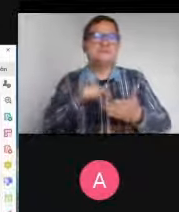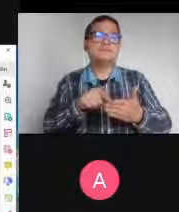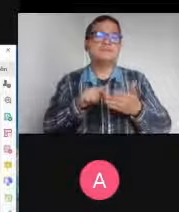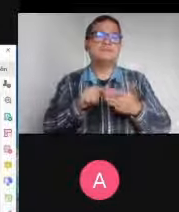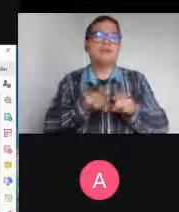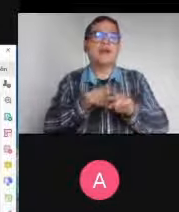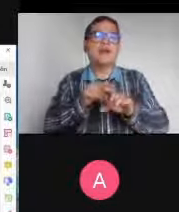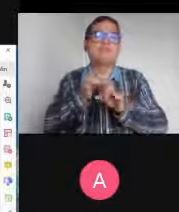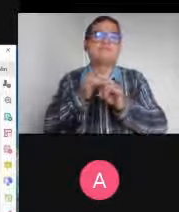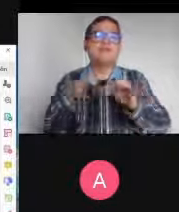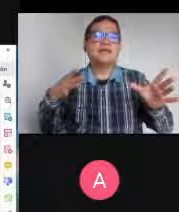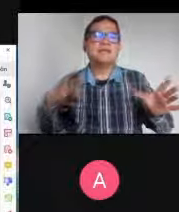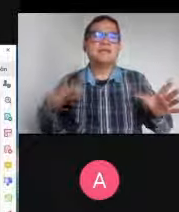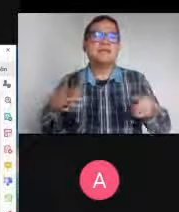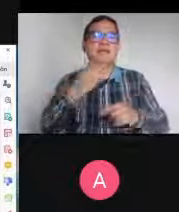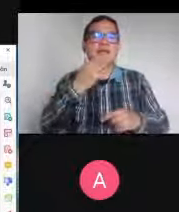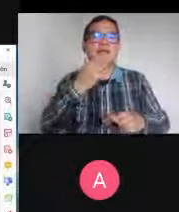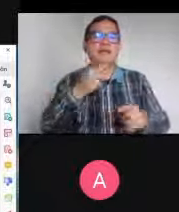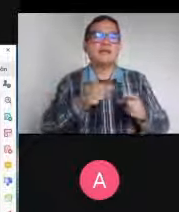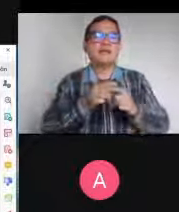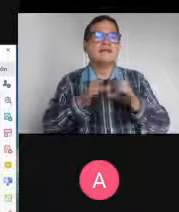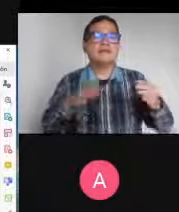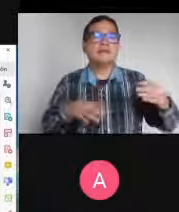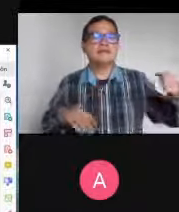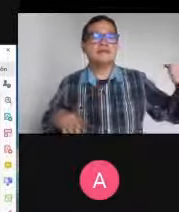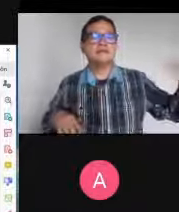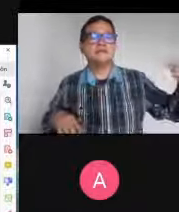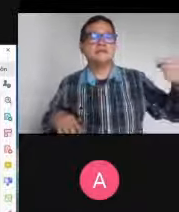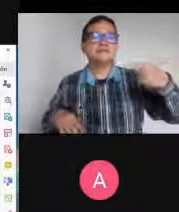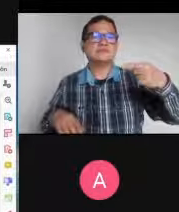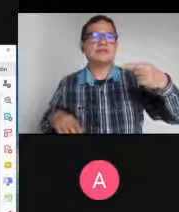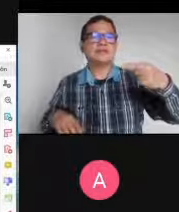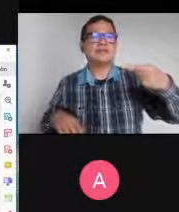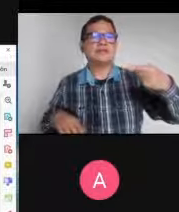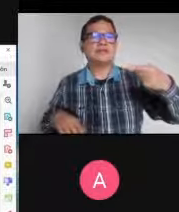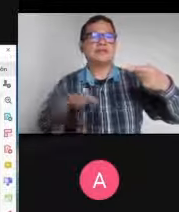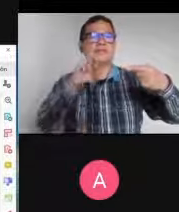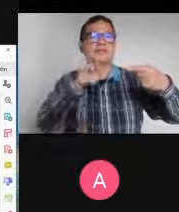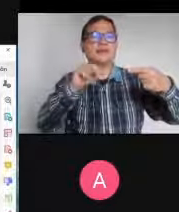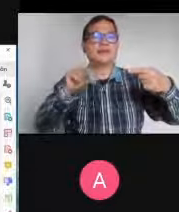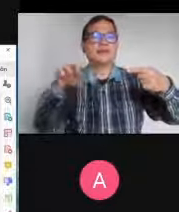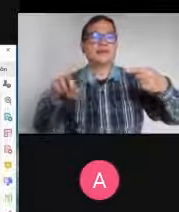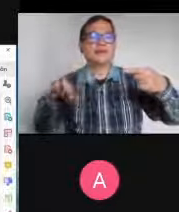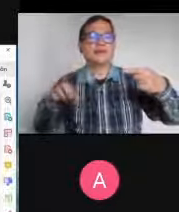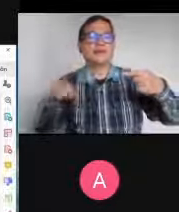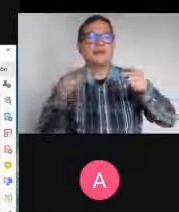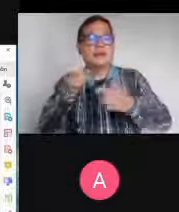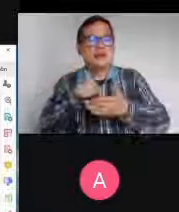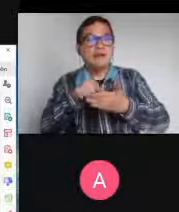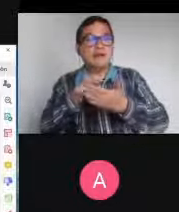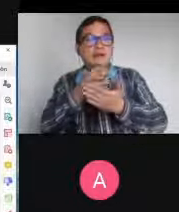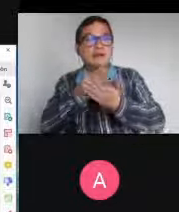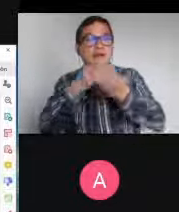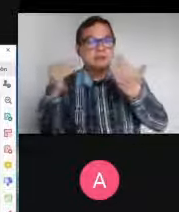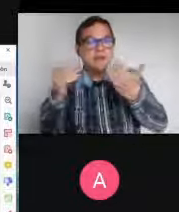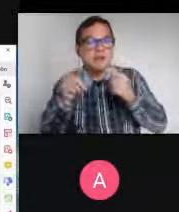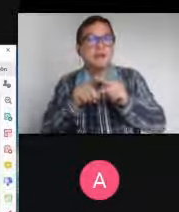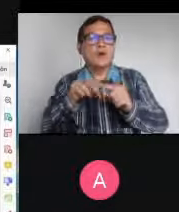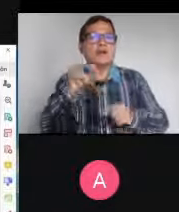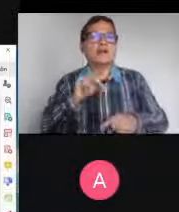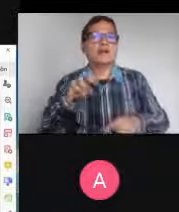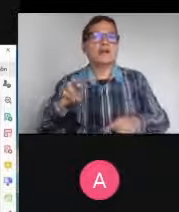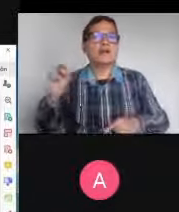la flechita. Si la flechita del emisor entra es PNP y si la flechita sale es NPN.